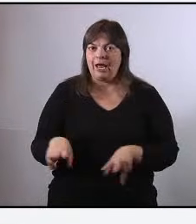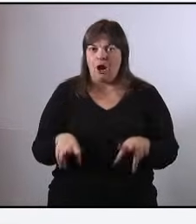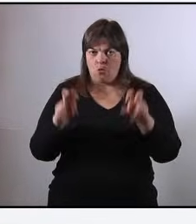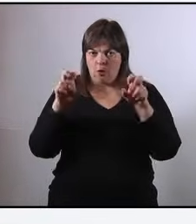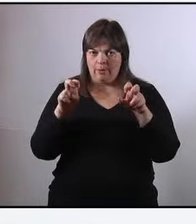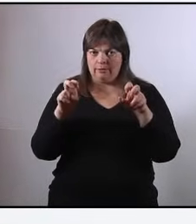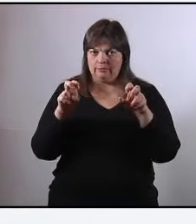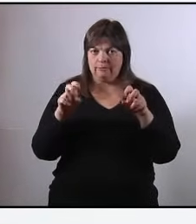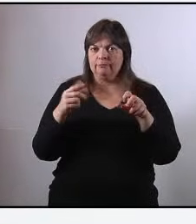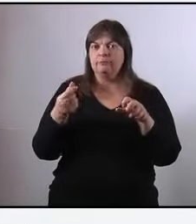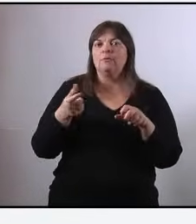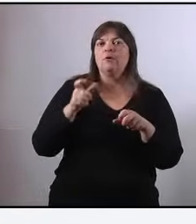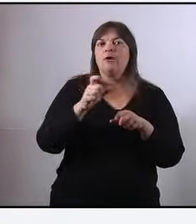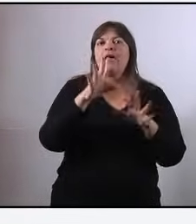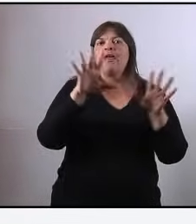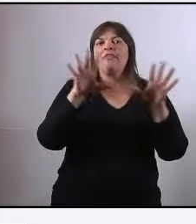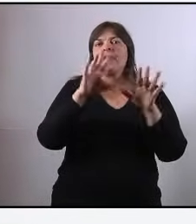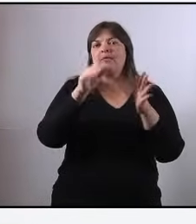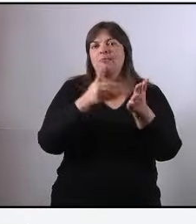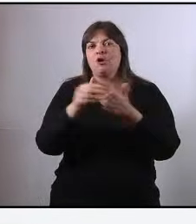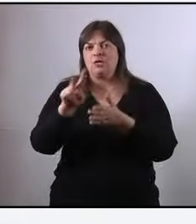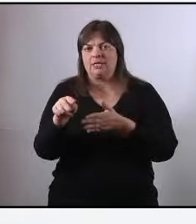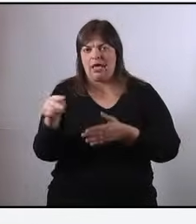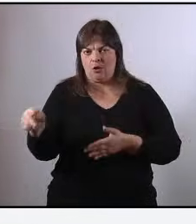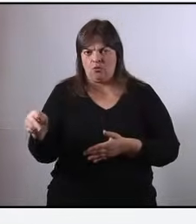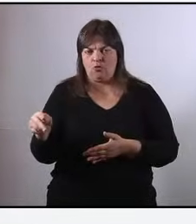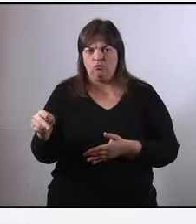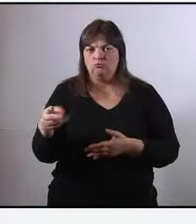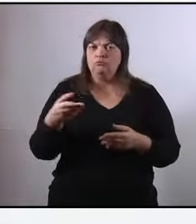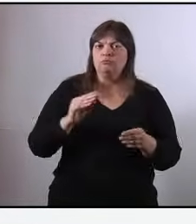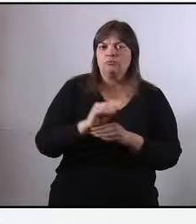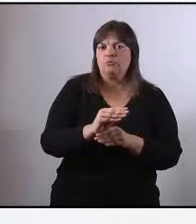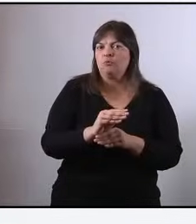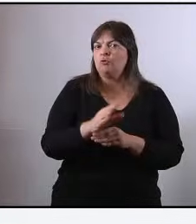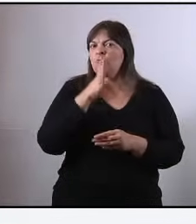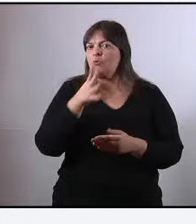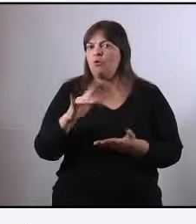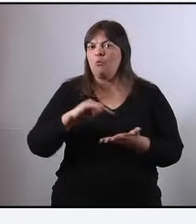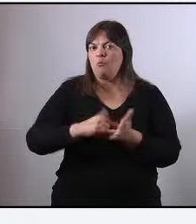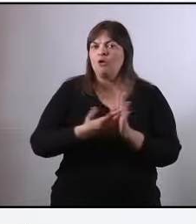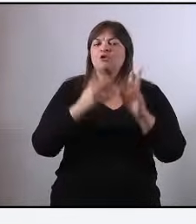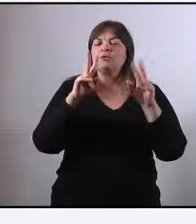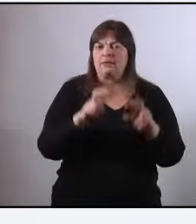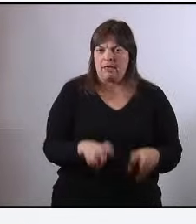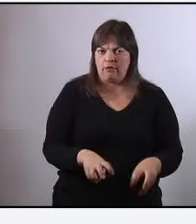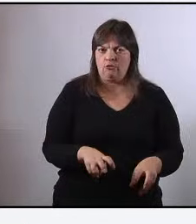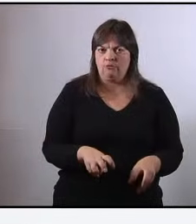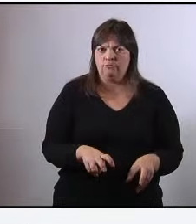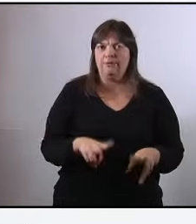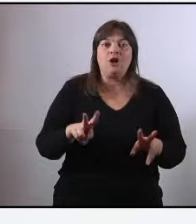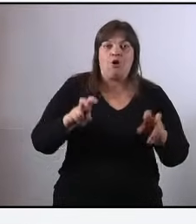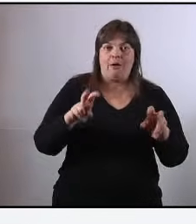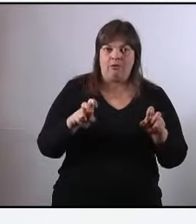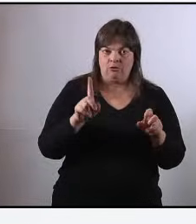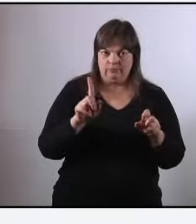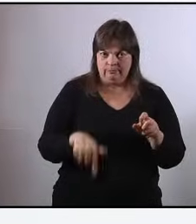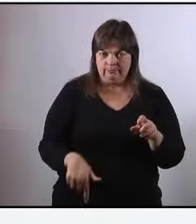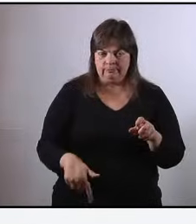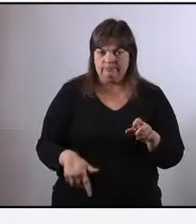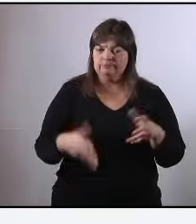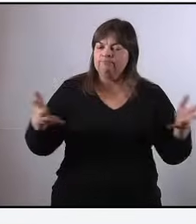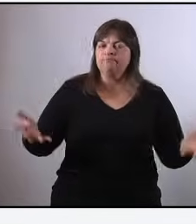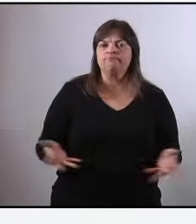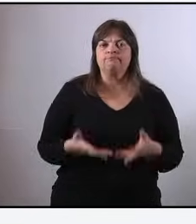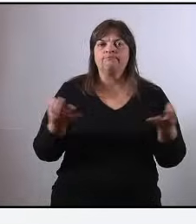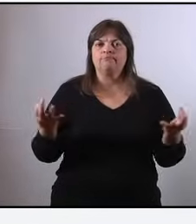dotada con un importe de 10 millones de euros para financiar proyectos de investigación y de innovación impulsados